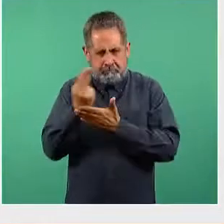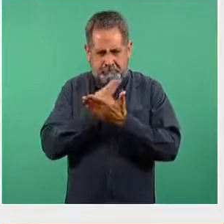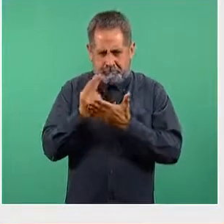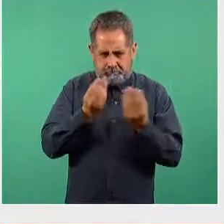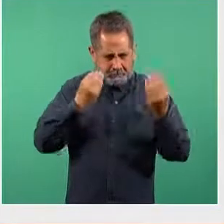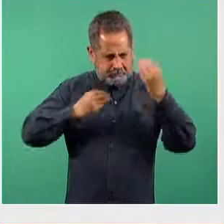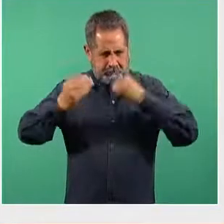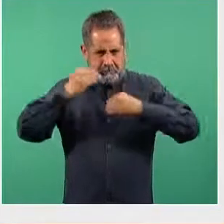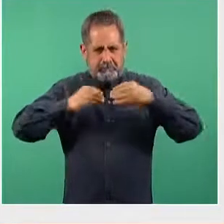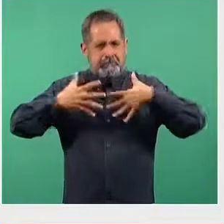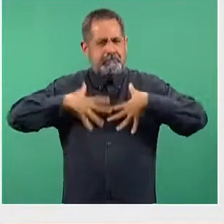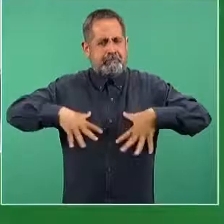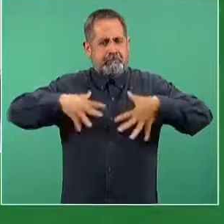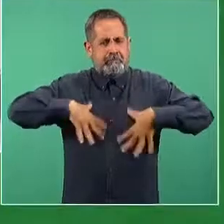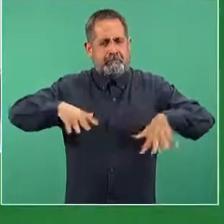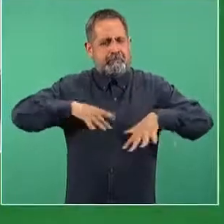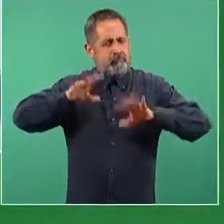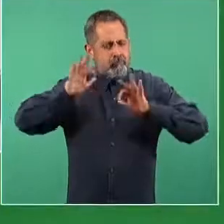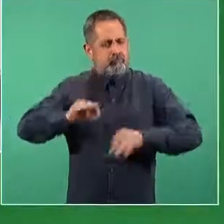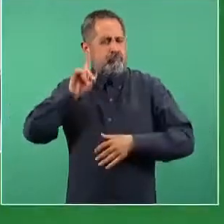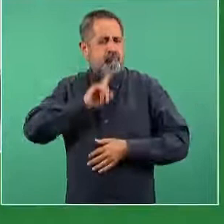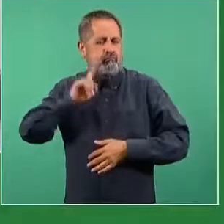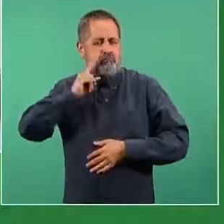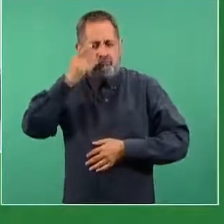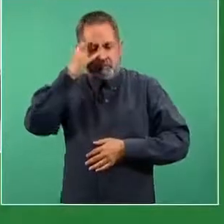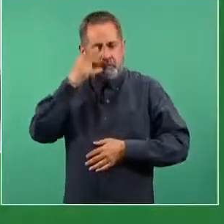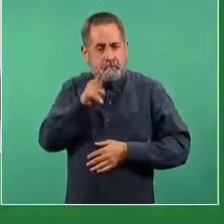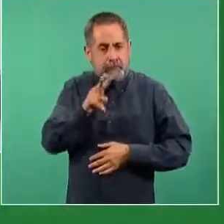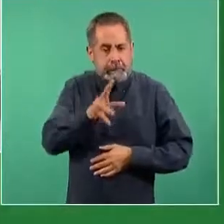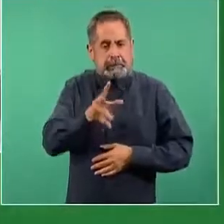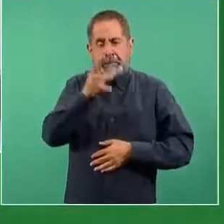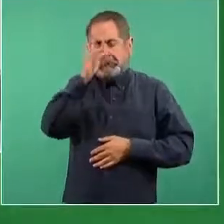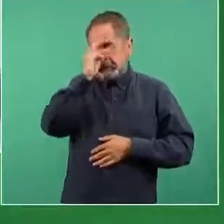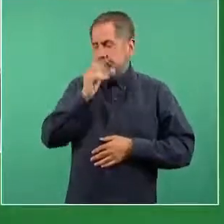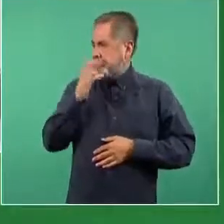Susana portara el traje de campechana. La siguiente lámina.